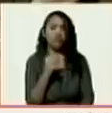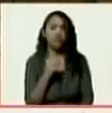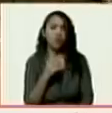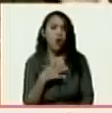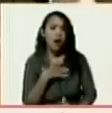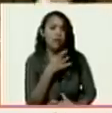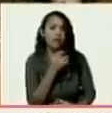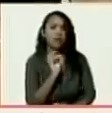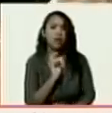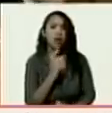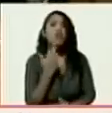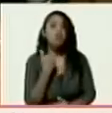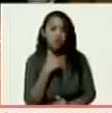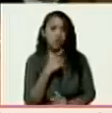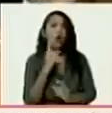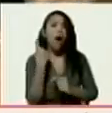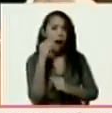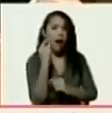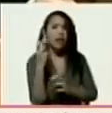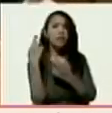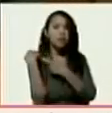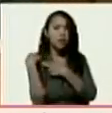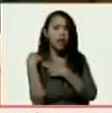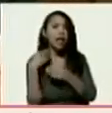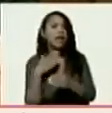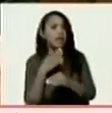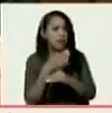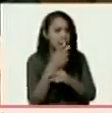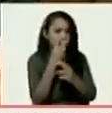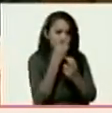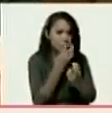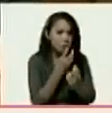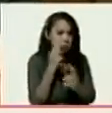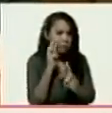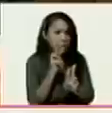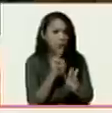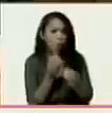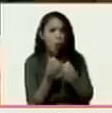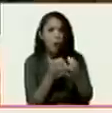Nos corresponde estar en las comisiones como es